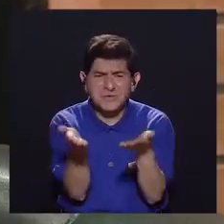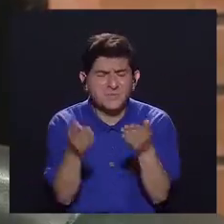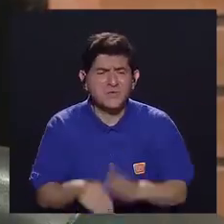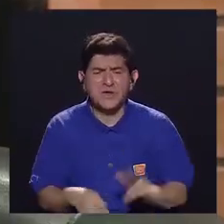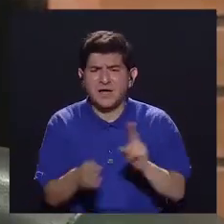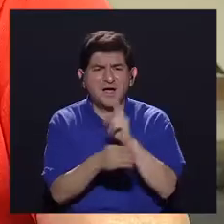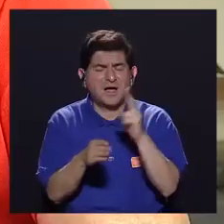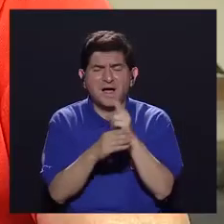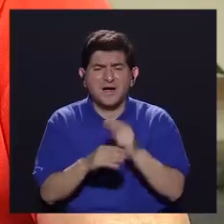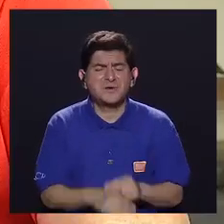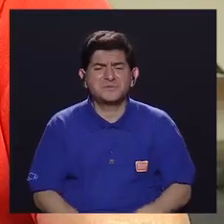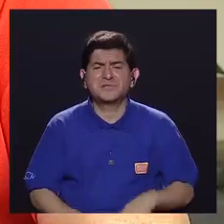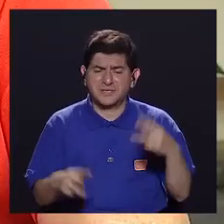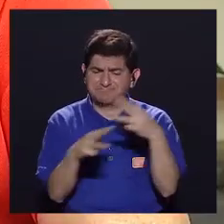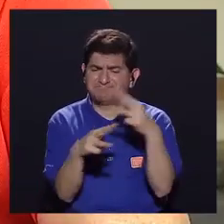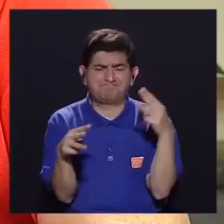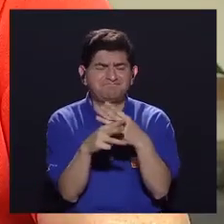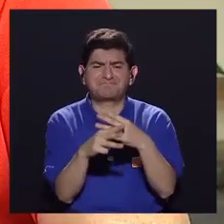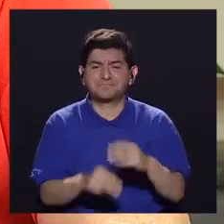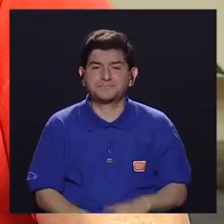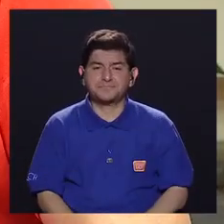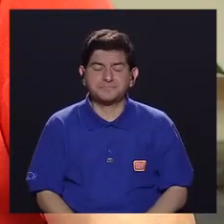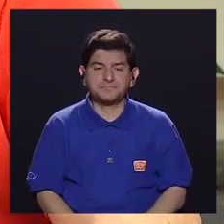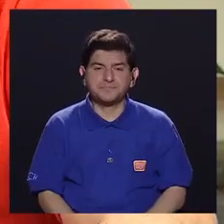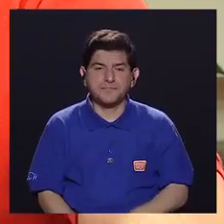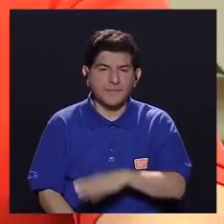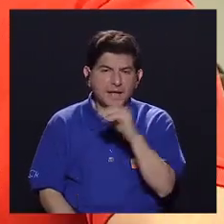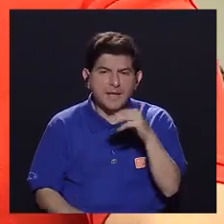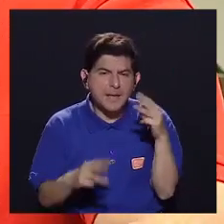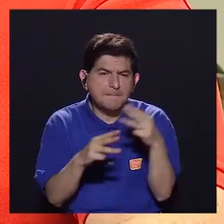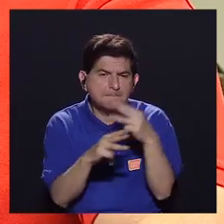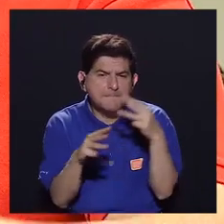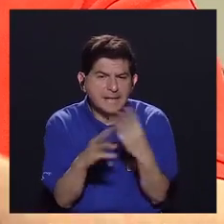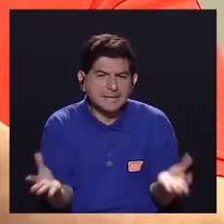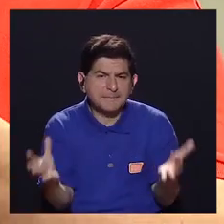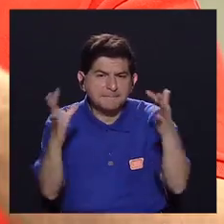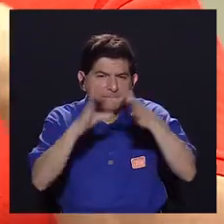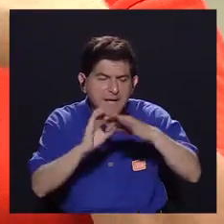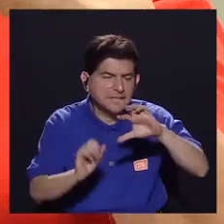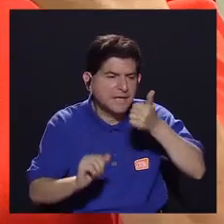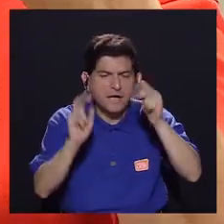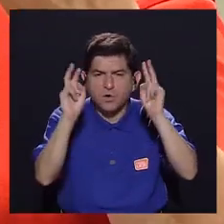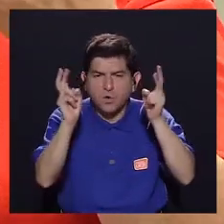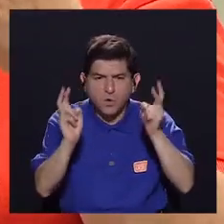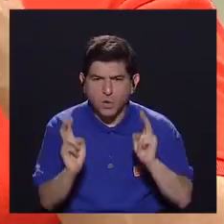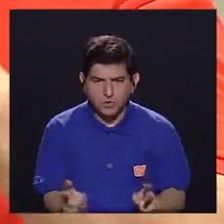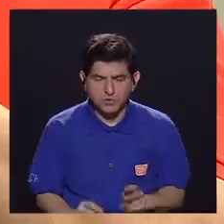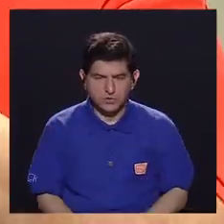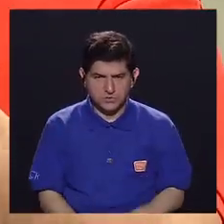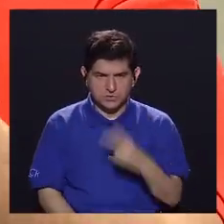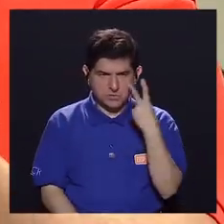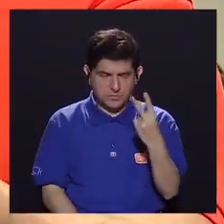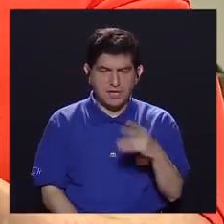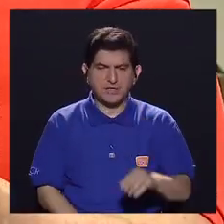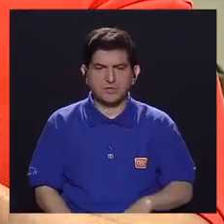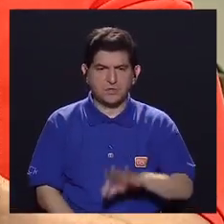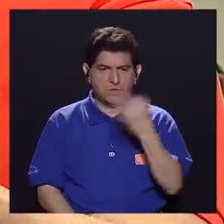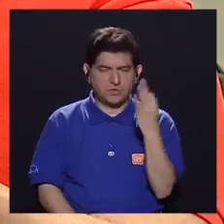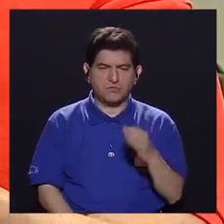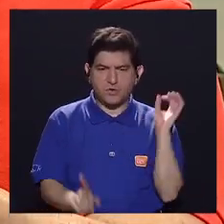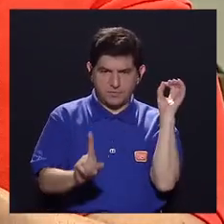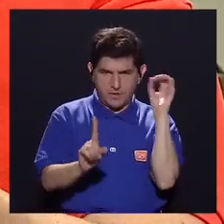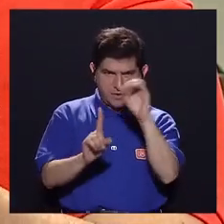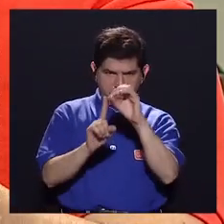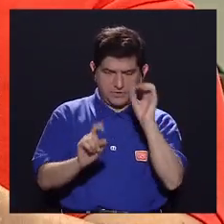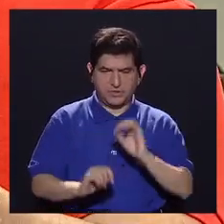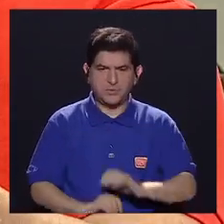hacia gusto por la matemática. Totalmente, uh-huh. Totalmente. Gabriela, y la matemática con respecto a otras materias, digamos, viéndola